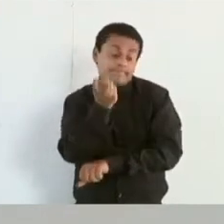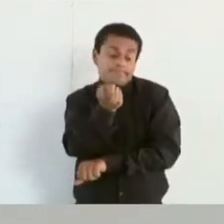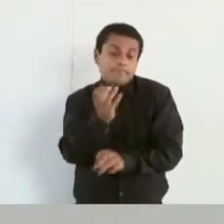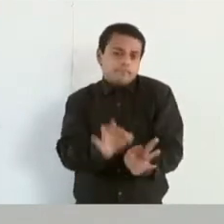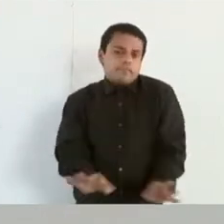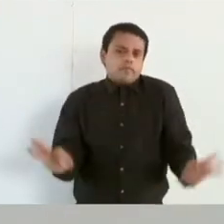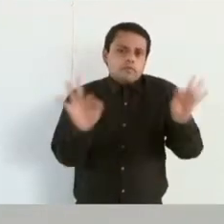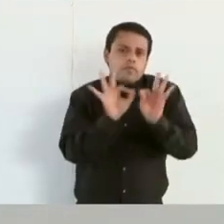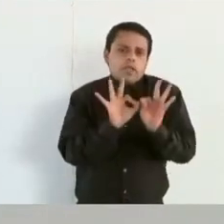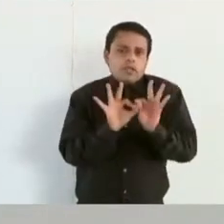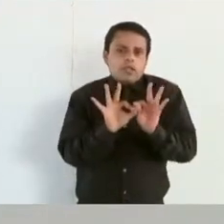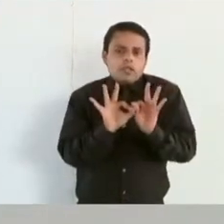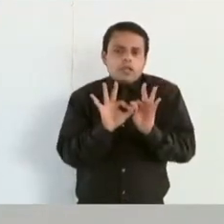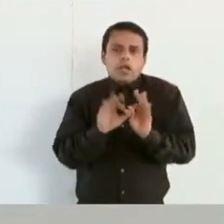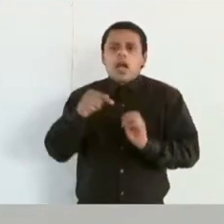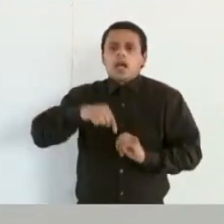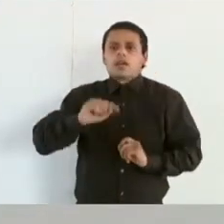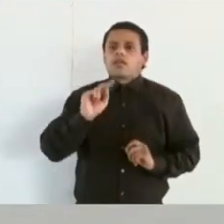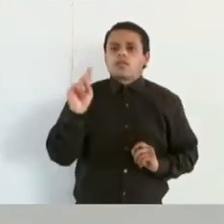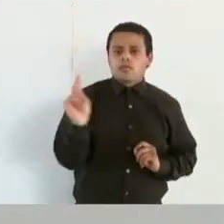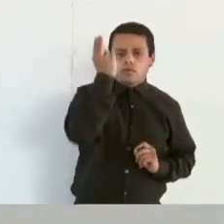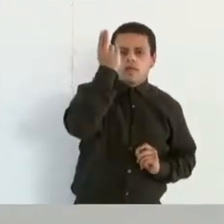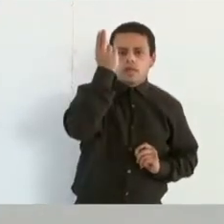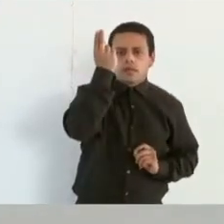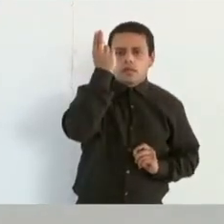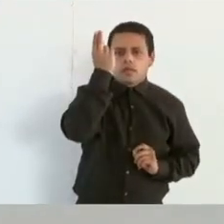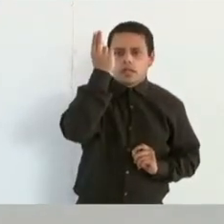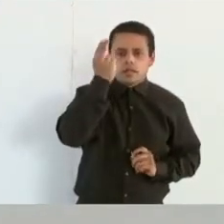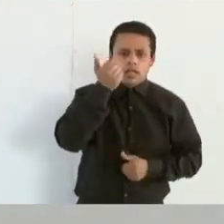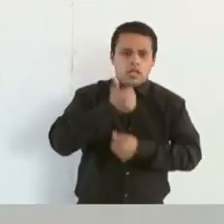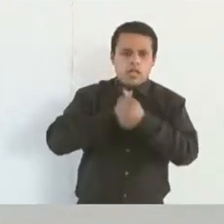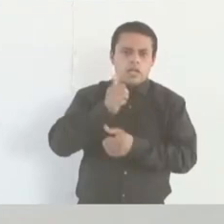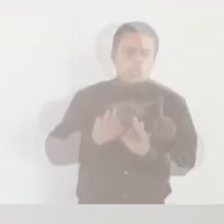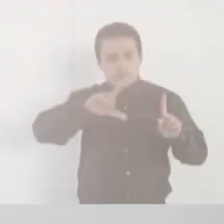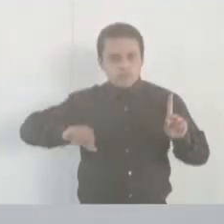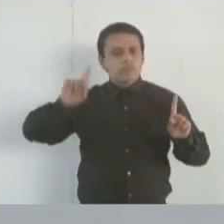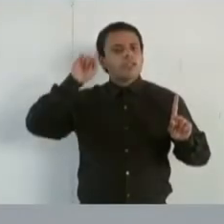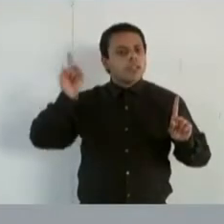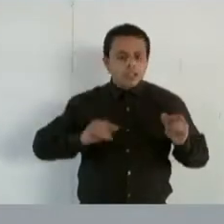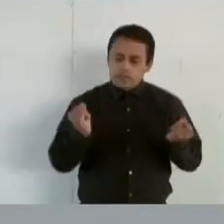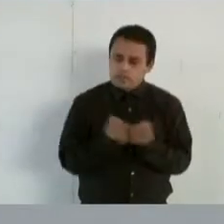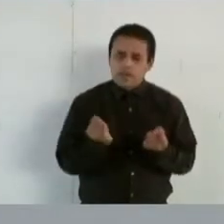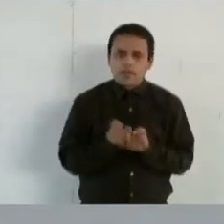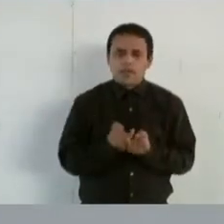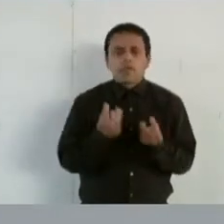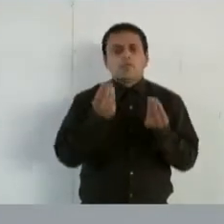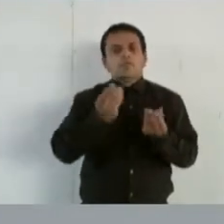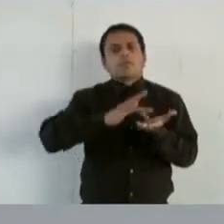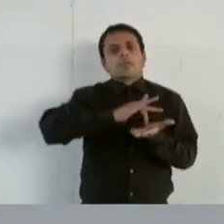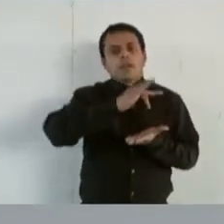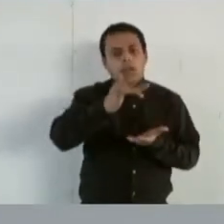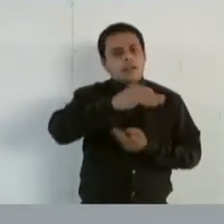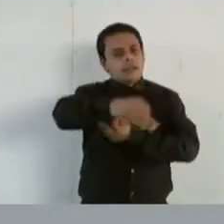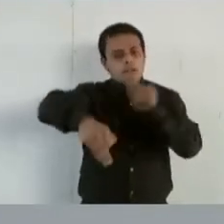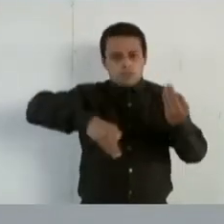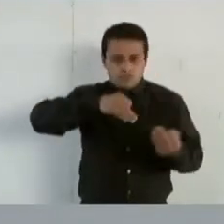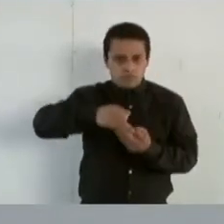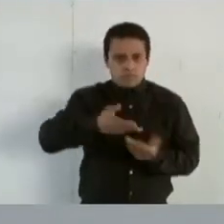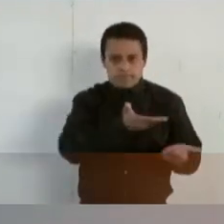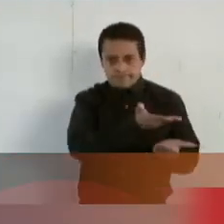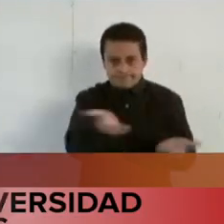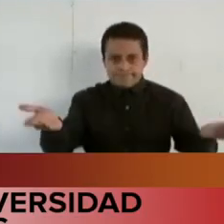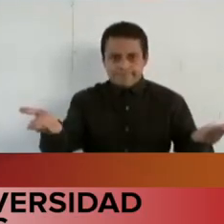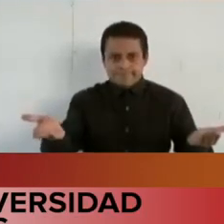ser de esta carrera de ingeniería ambiental. Muchísimas gracias a todas y a